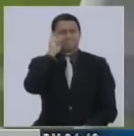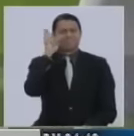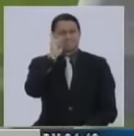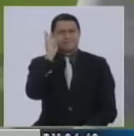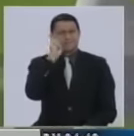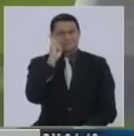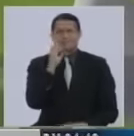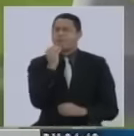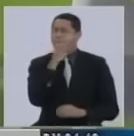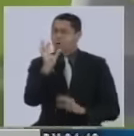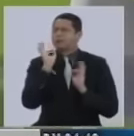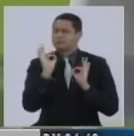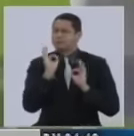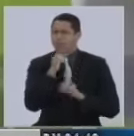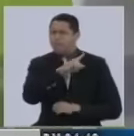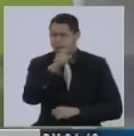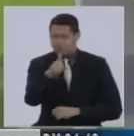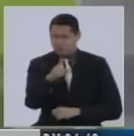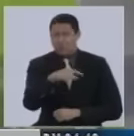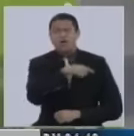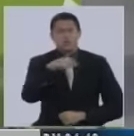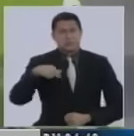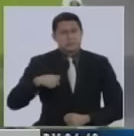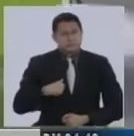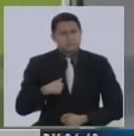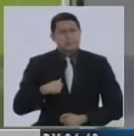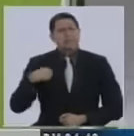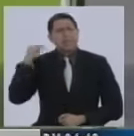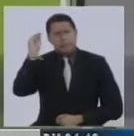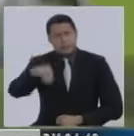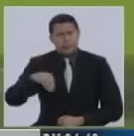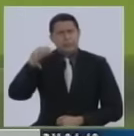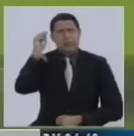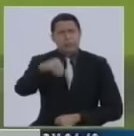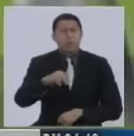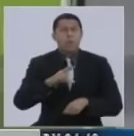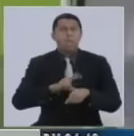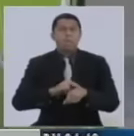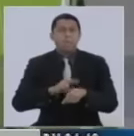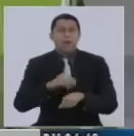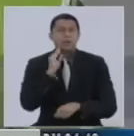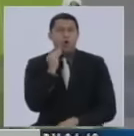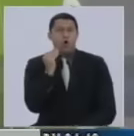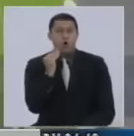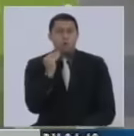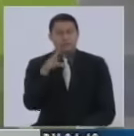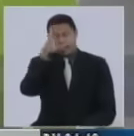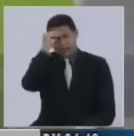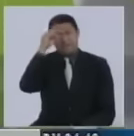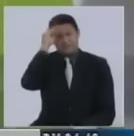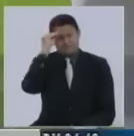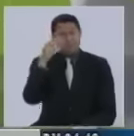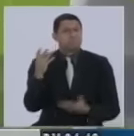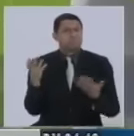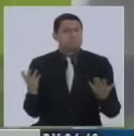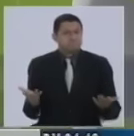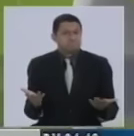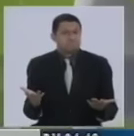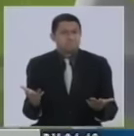es una excelente pregunta y es algo lo que nosotros siempre insistimos con los médicos jóvenes que se están formando porque